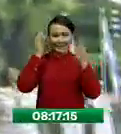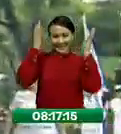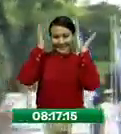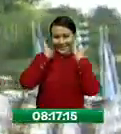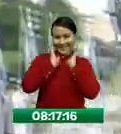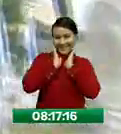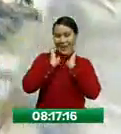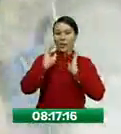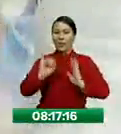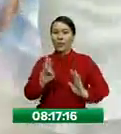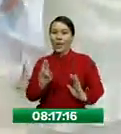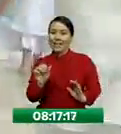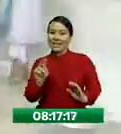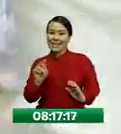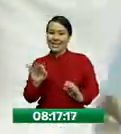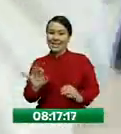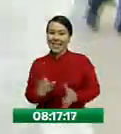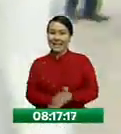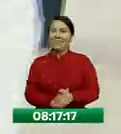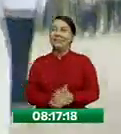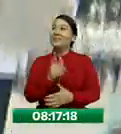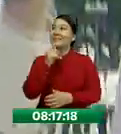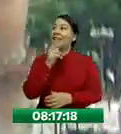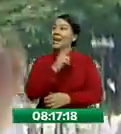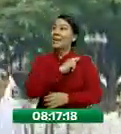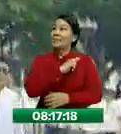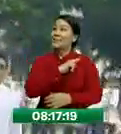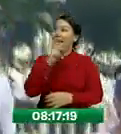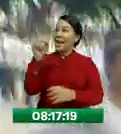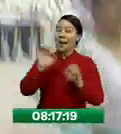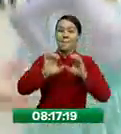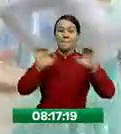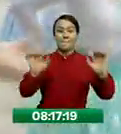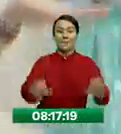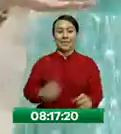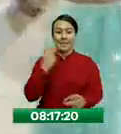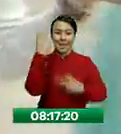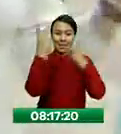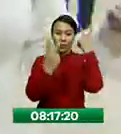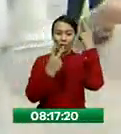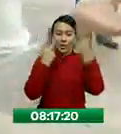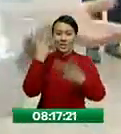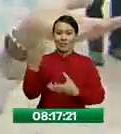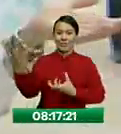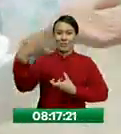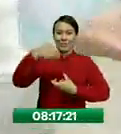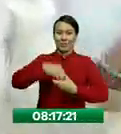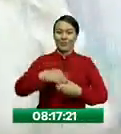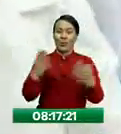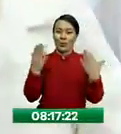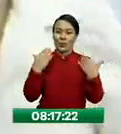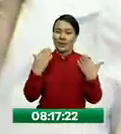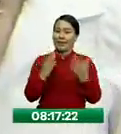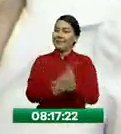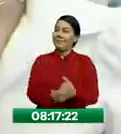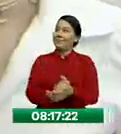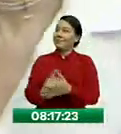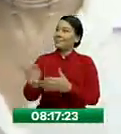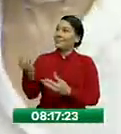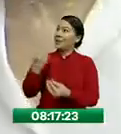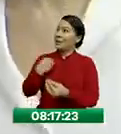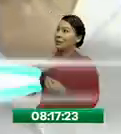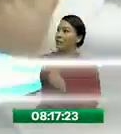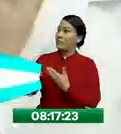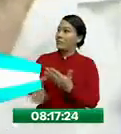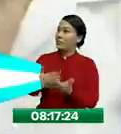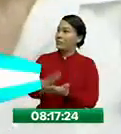la titular de la empresa pública de turismo. Buenos días. Buenos días. Esta es solo una de las